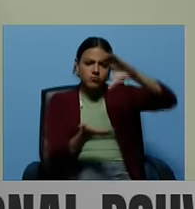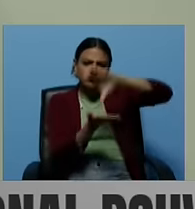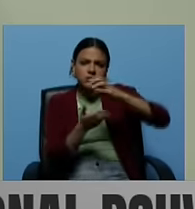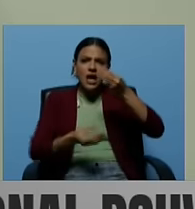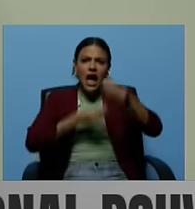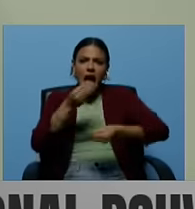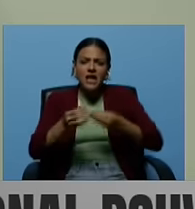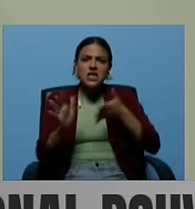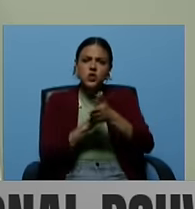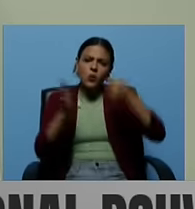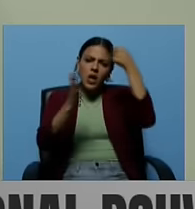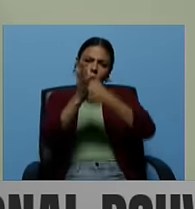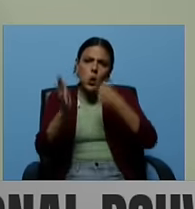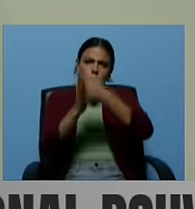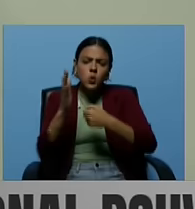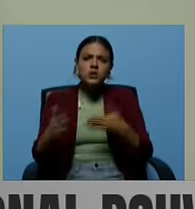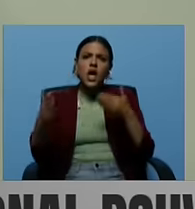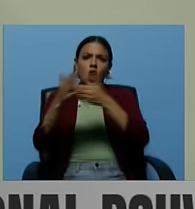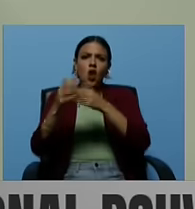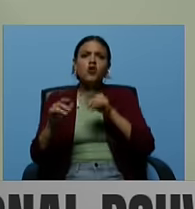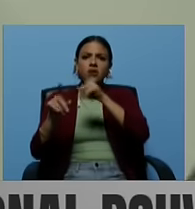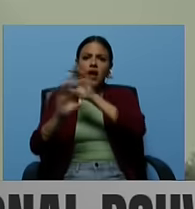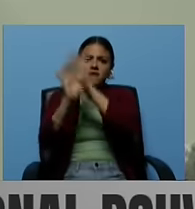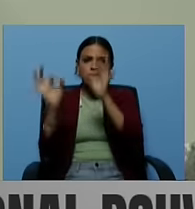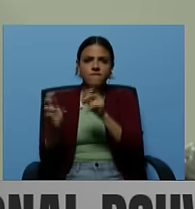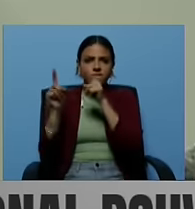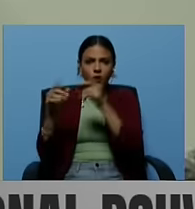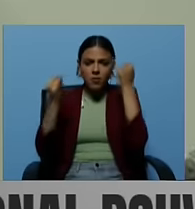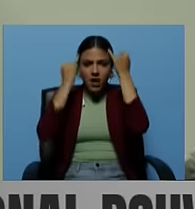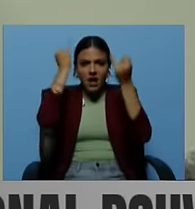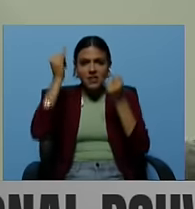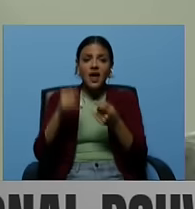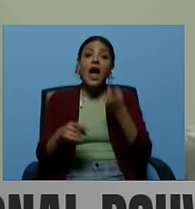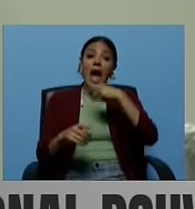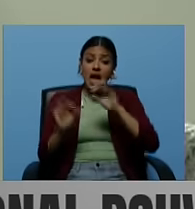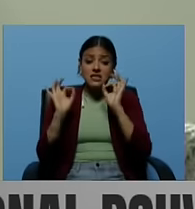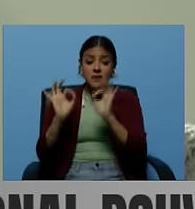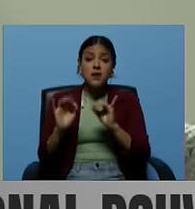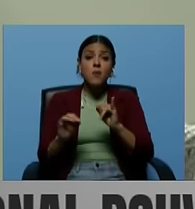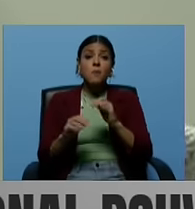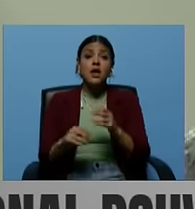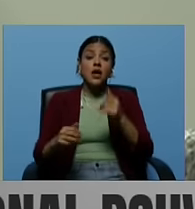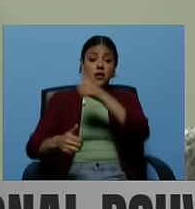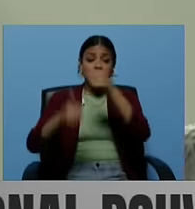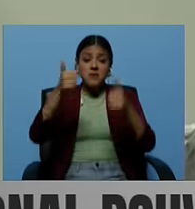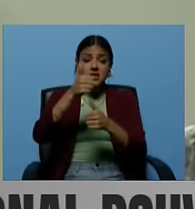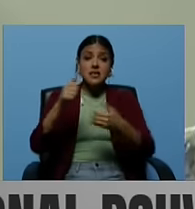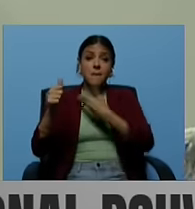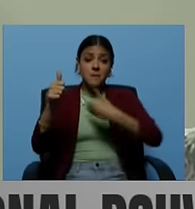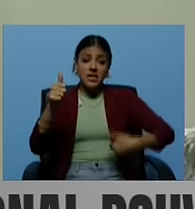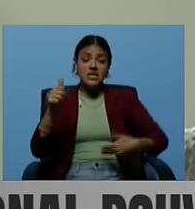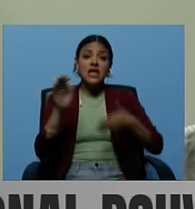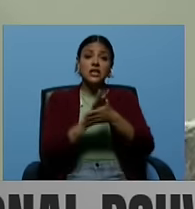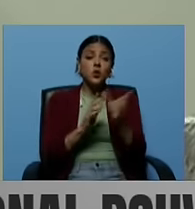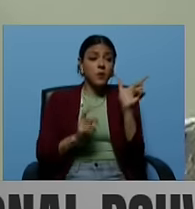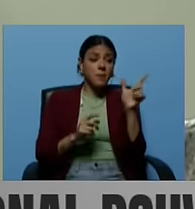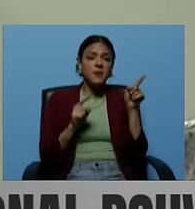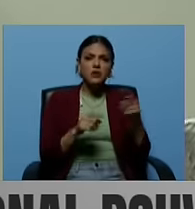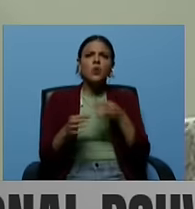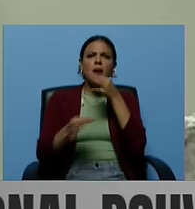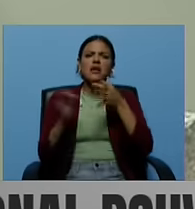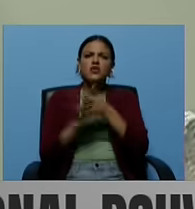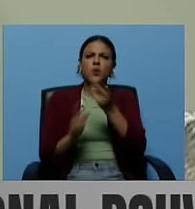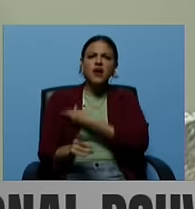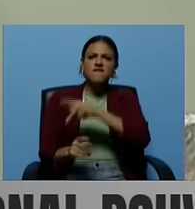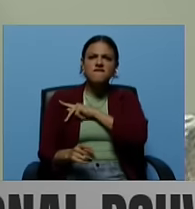de la lucha que se da en contra de este flagelo. Asimismo, se condenó el primer vicepresidente del Partido Socialista Unido de Venezuela, la falsa narrativa